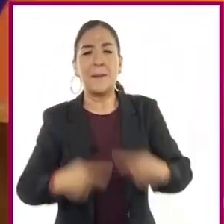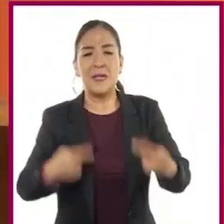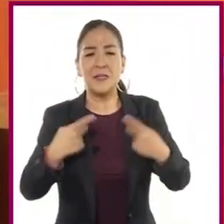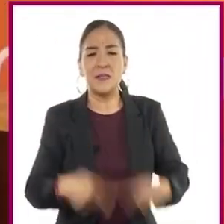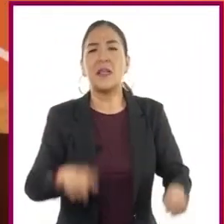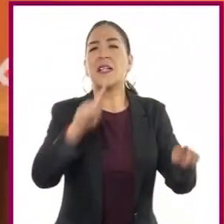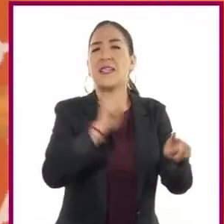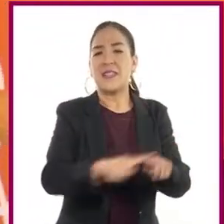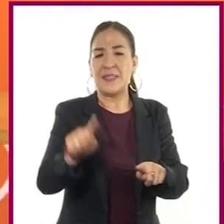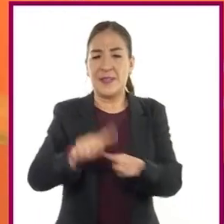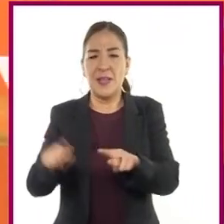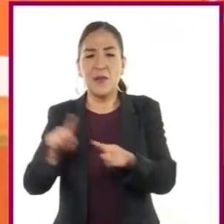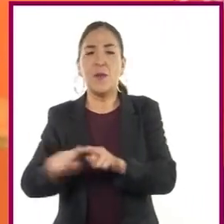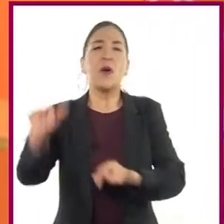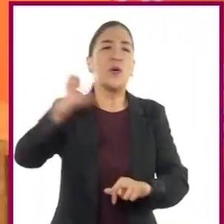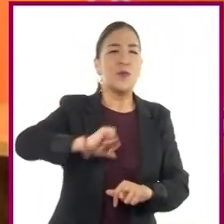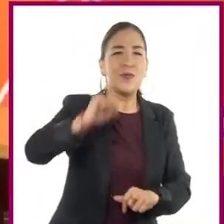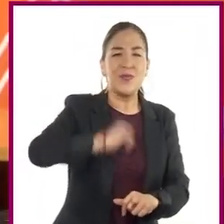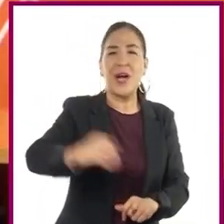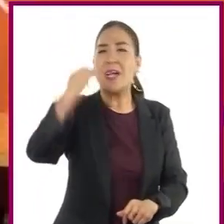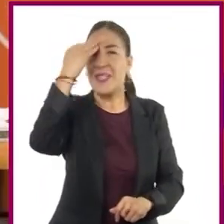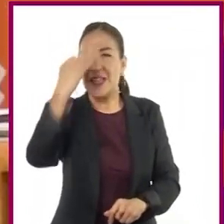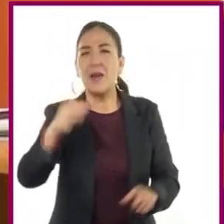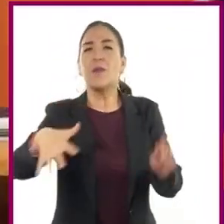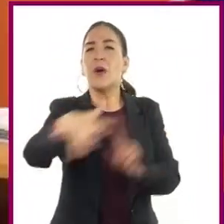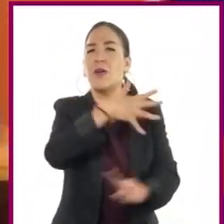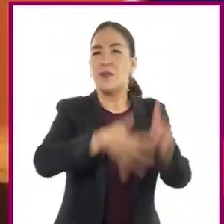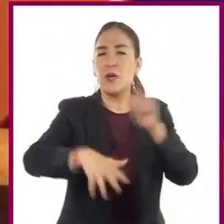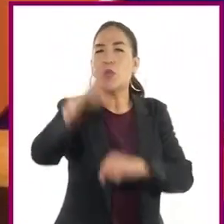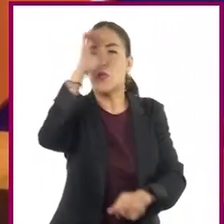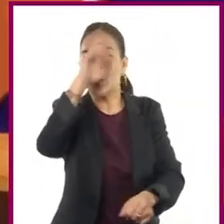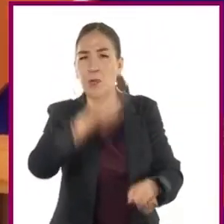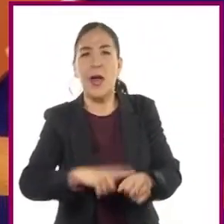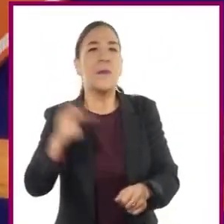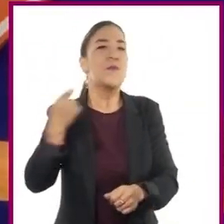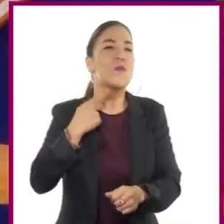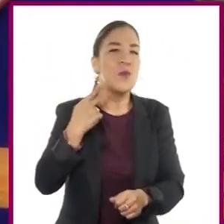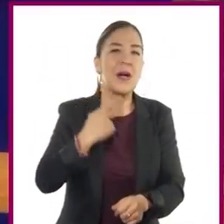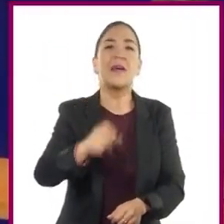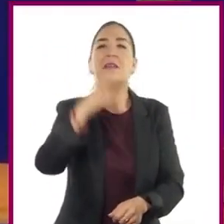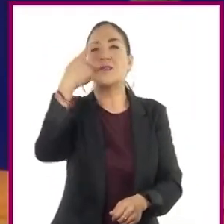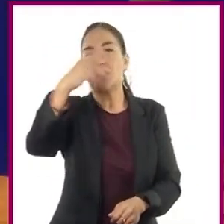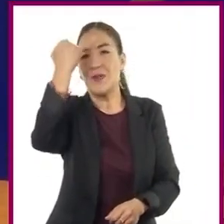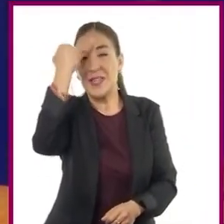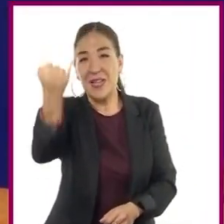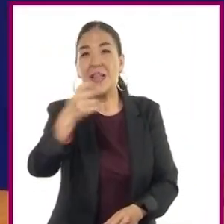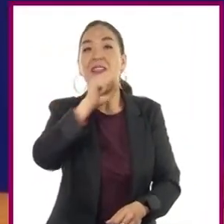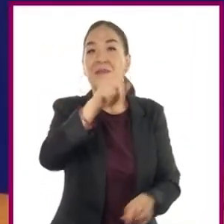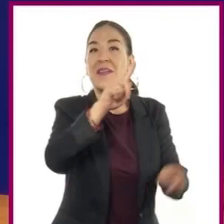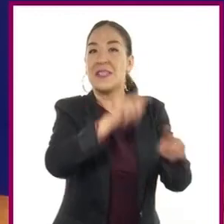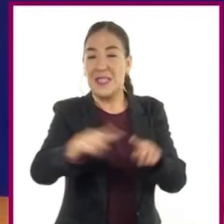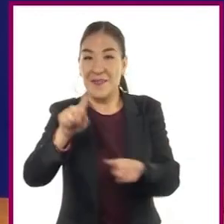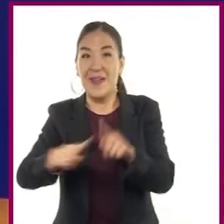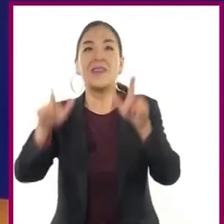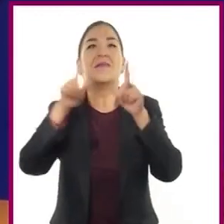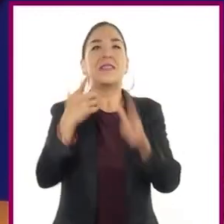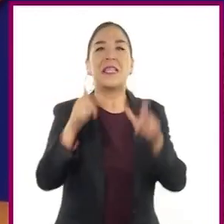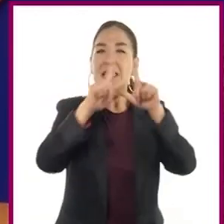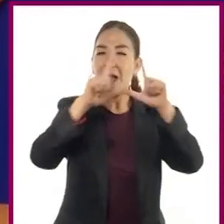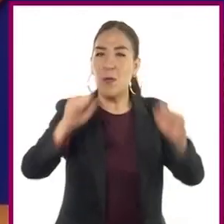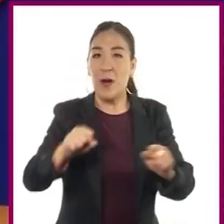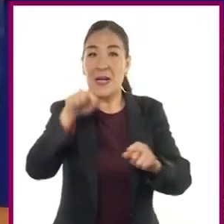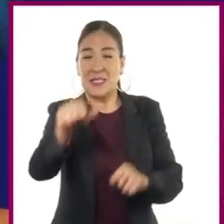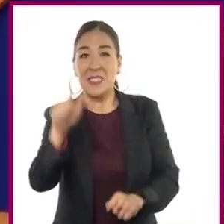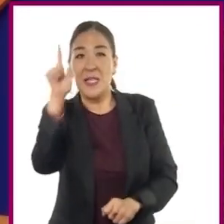de diferentes épocas o contextos sociales, culturales, políticos, ideológicos y de diferentes lenguas, el lenguaje